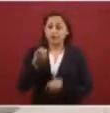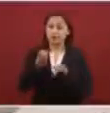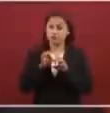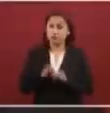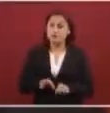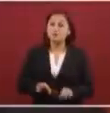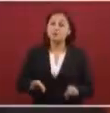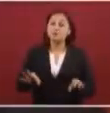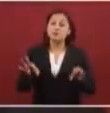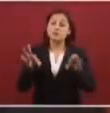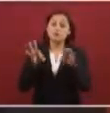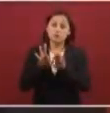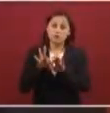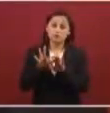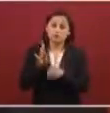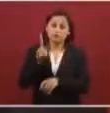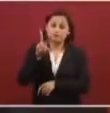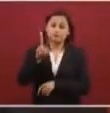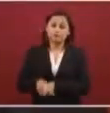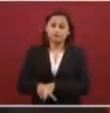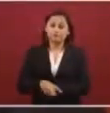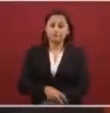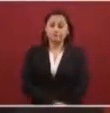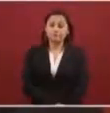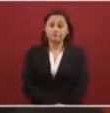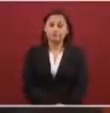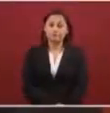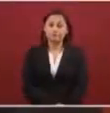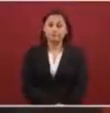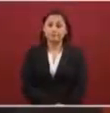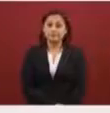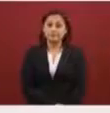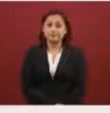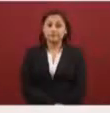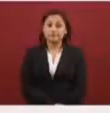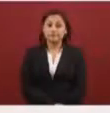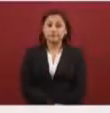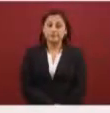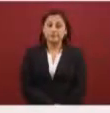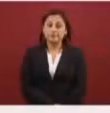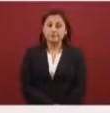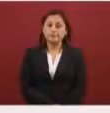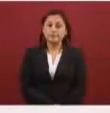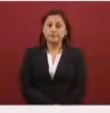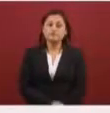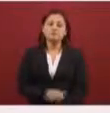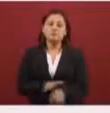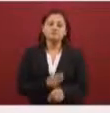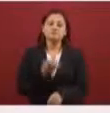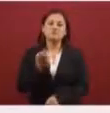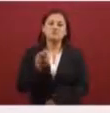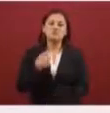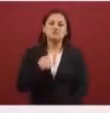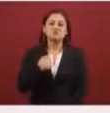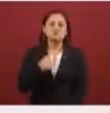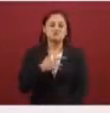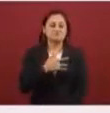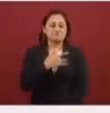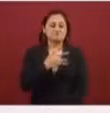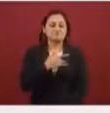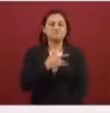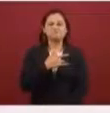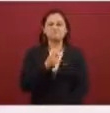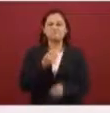importante y yo creo que por eso nos va a ir muy bien,